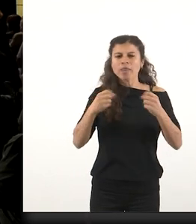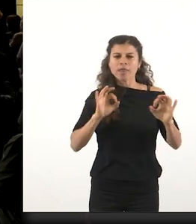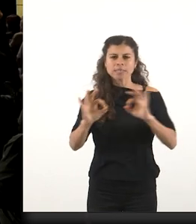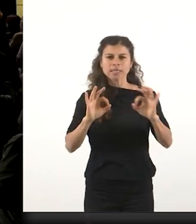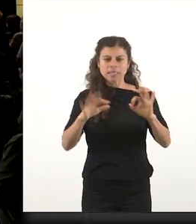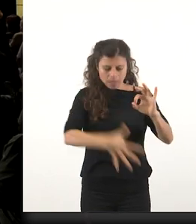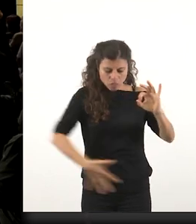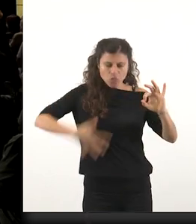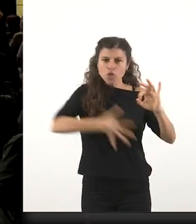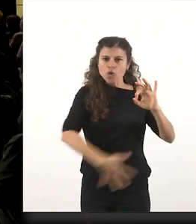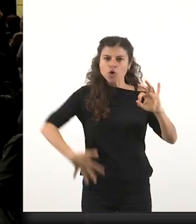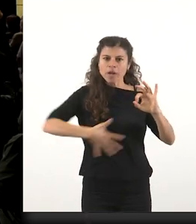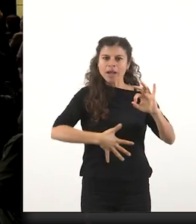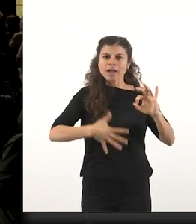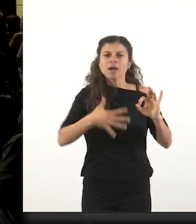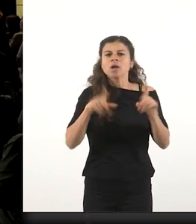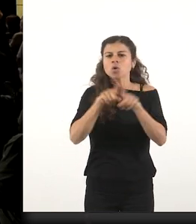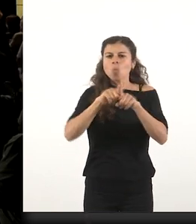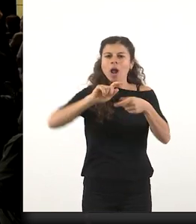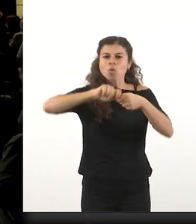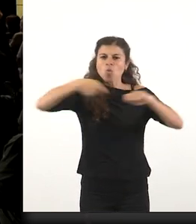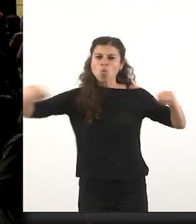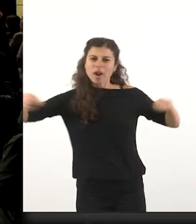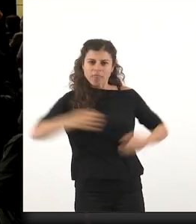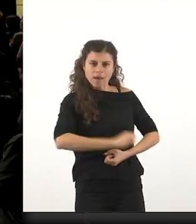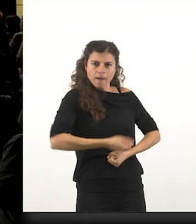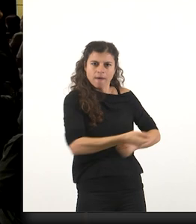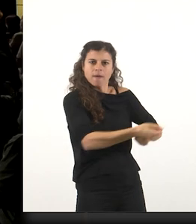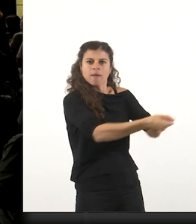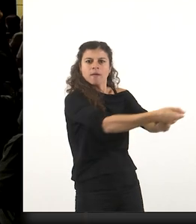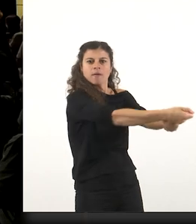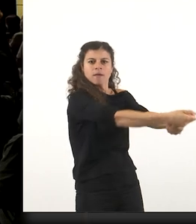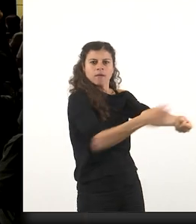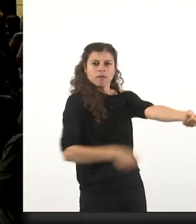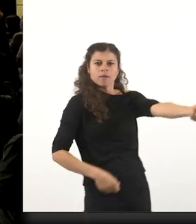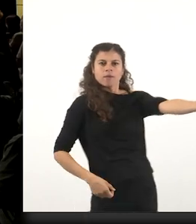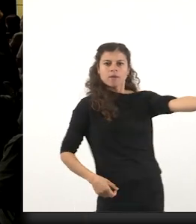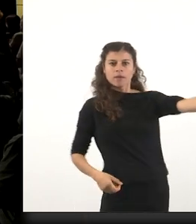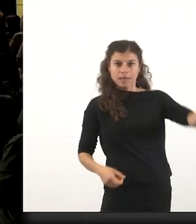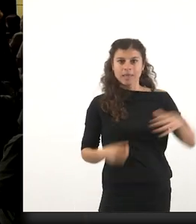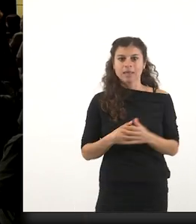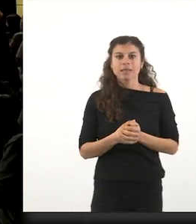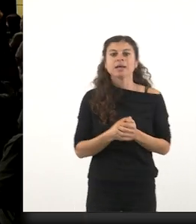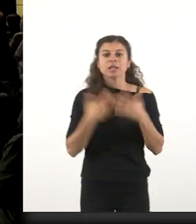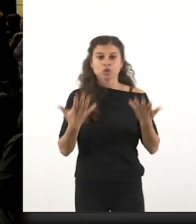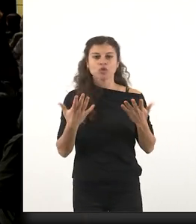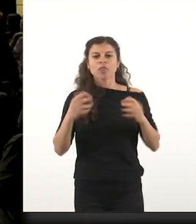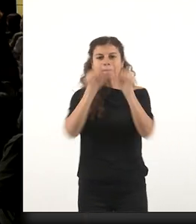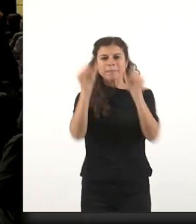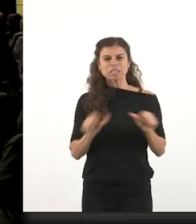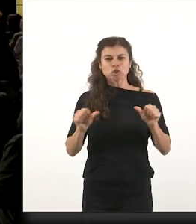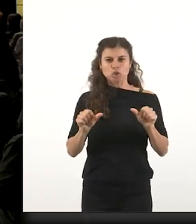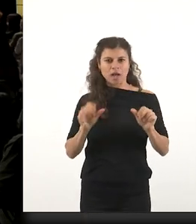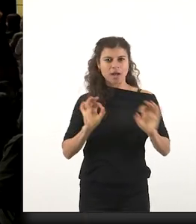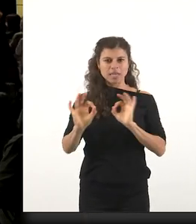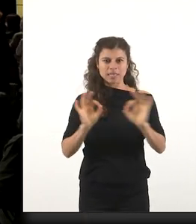zona, como que al caminar te tiran de una cuerda, véase la cuerda, buenos. Y el personaje masculino, cuando se sienta en la escena